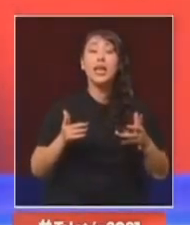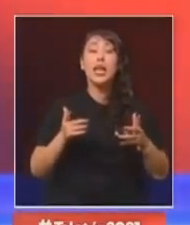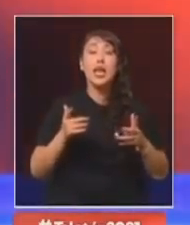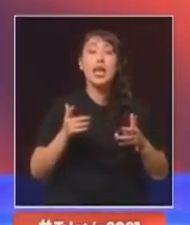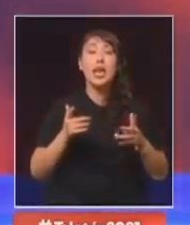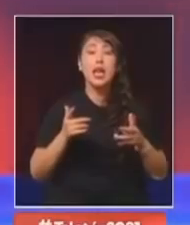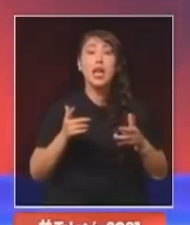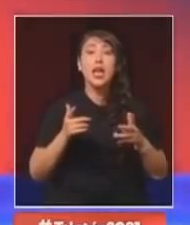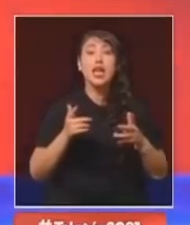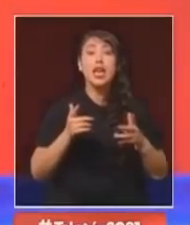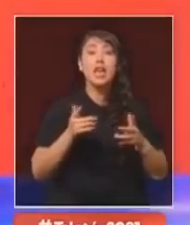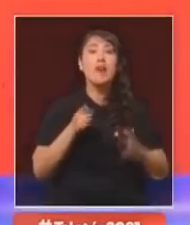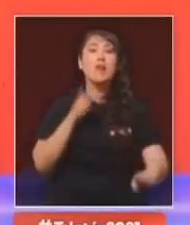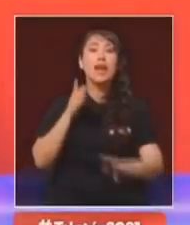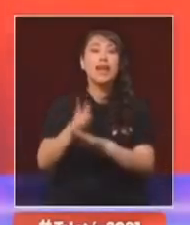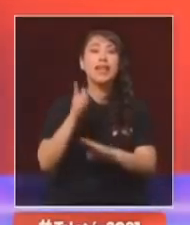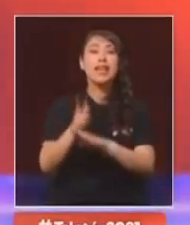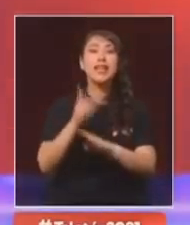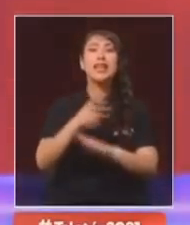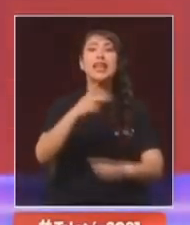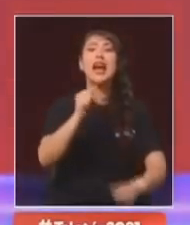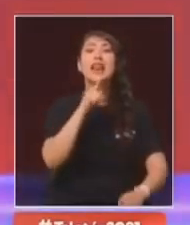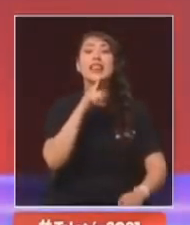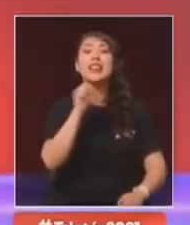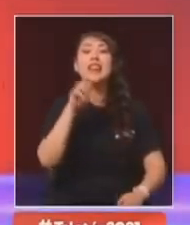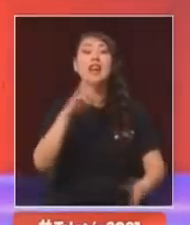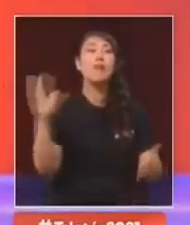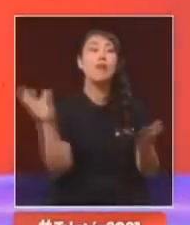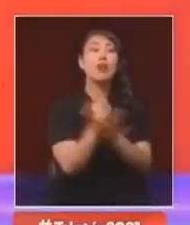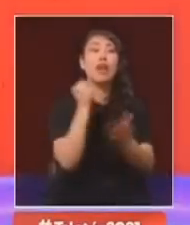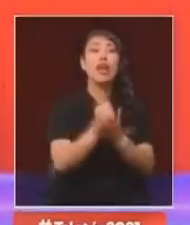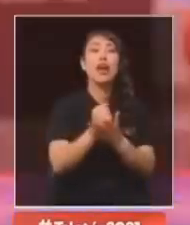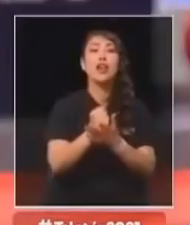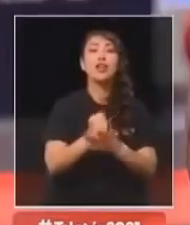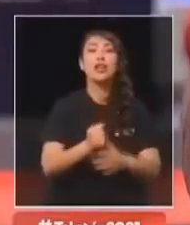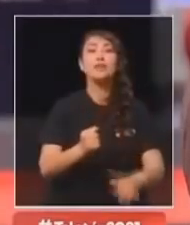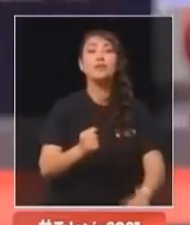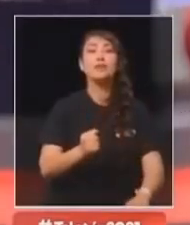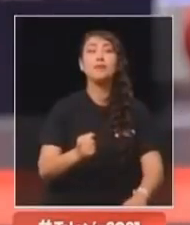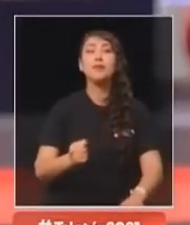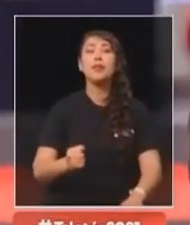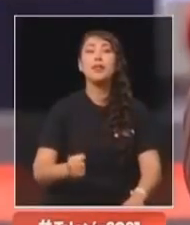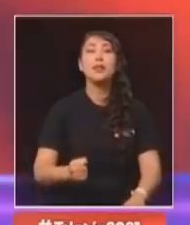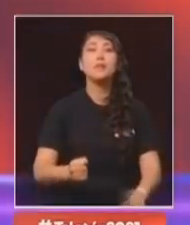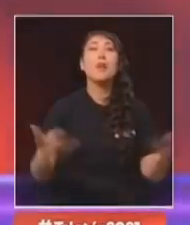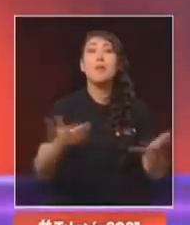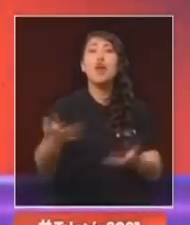Vamos a llegar a Qatar. ¡Vamos! No tengo vamos, idea Chile. Dónde está Qatar.